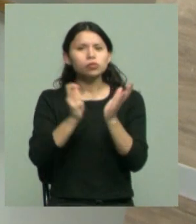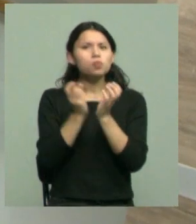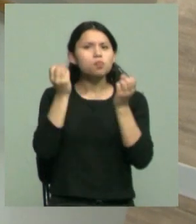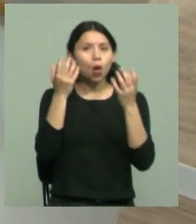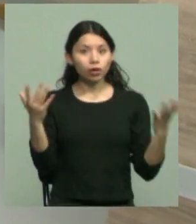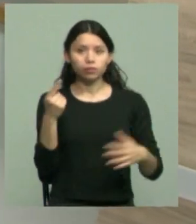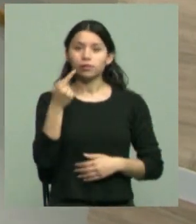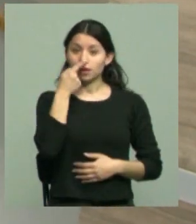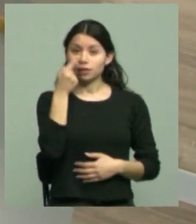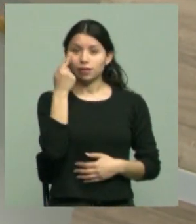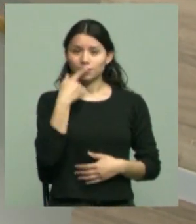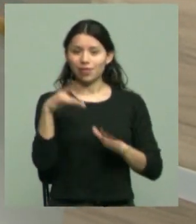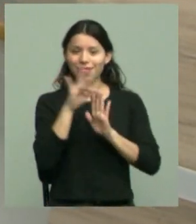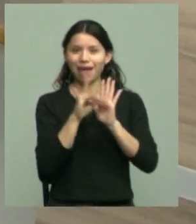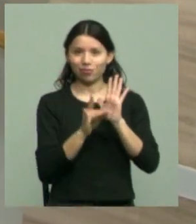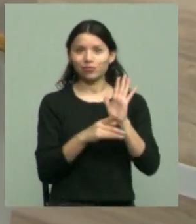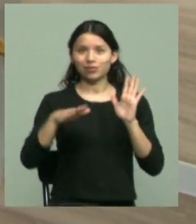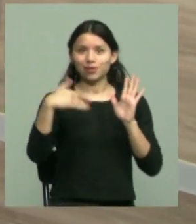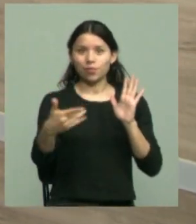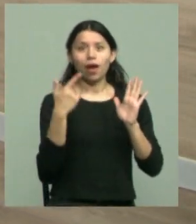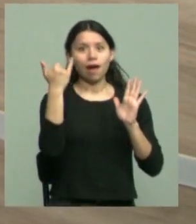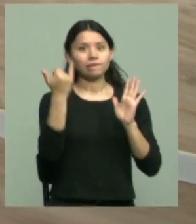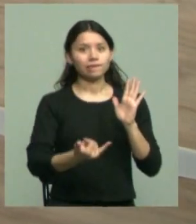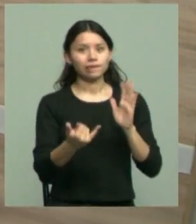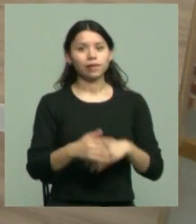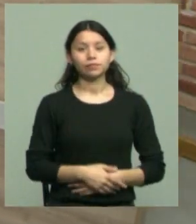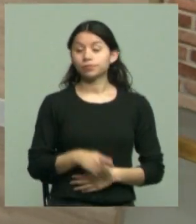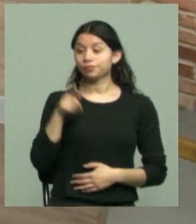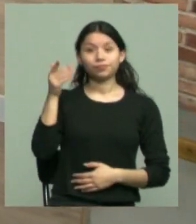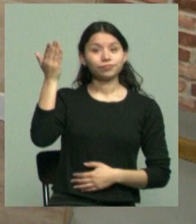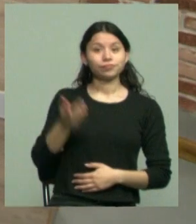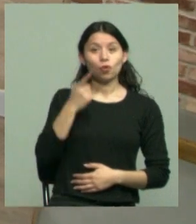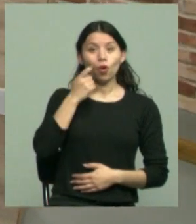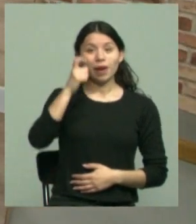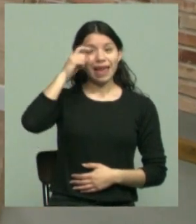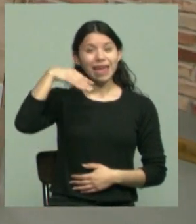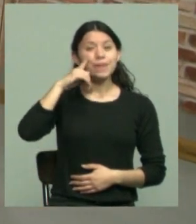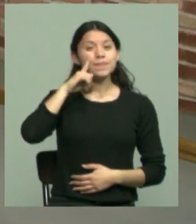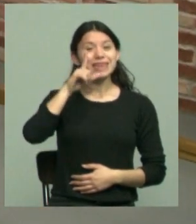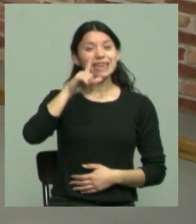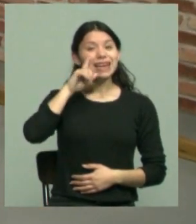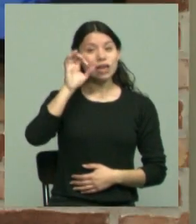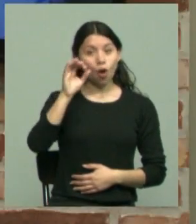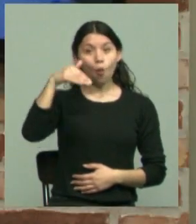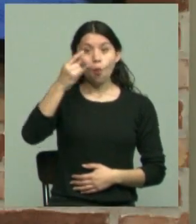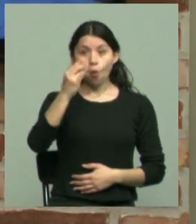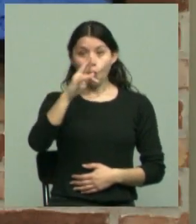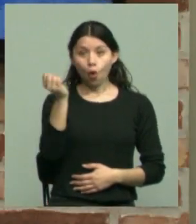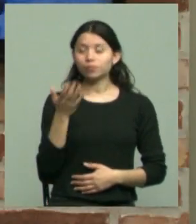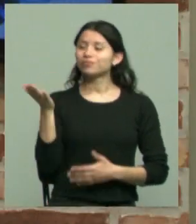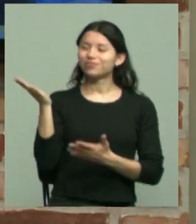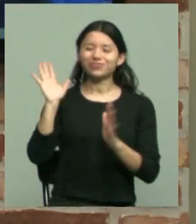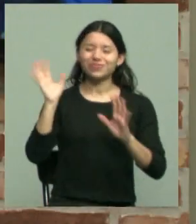va a arrojar muchos datos. Lo vamos a hablar con nuestro compañero Emilio Murgo, que ya lo tenemos con nosotros, y él nos va a contar de qué se trata. ¿Qué tal, Emilio? ¿Cómo estás?